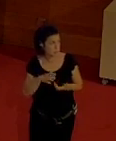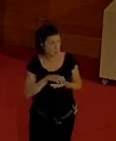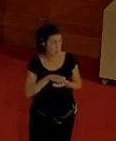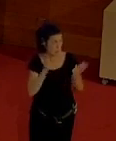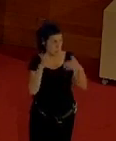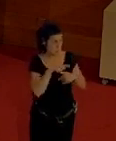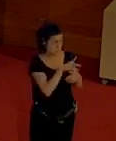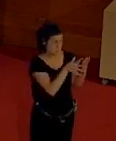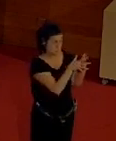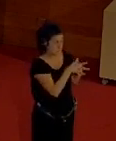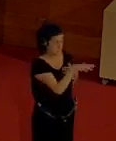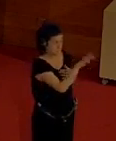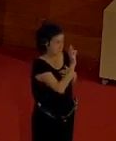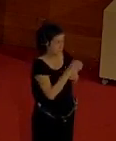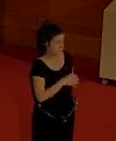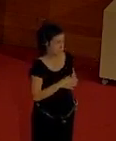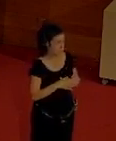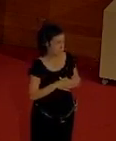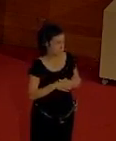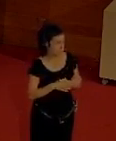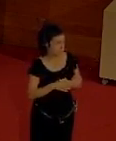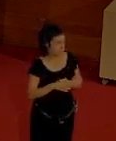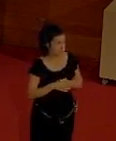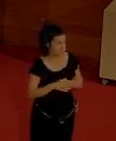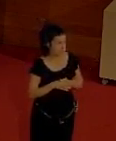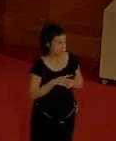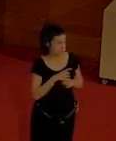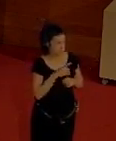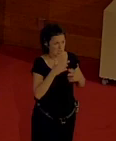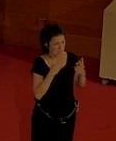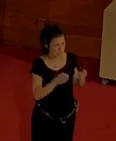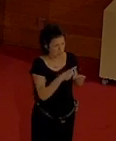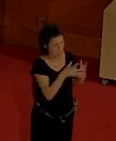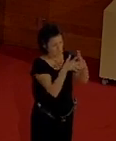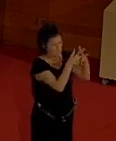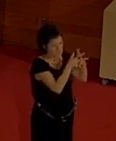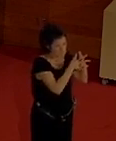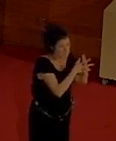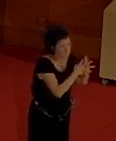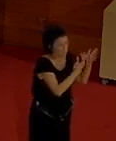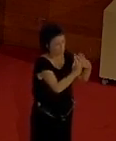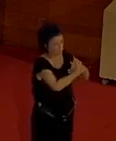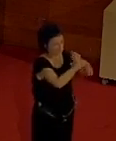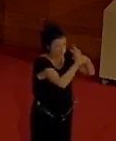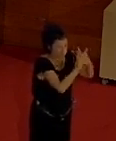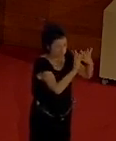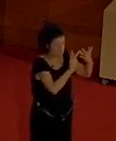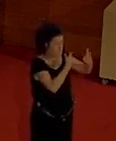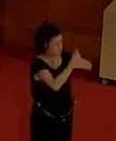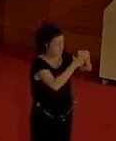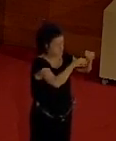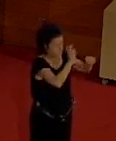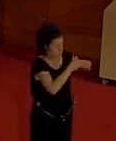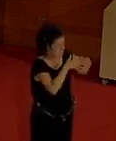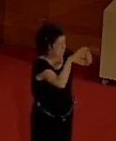con todo lo que me haga ese gón mundial que me ha machacado que ha hecho tal cosa aberrante que ha apoyado que ha invadido